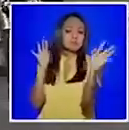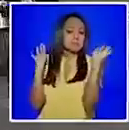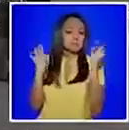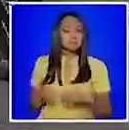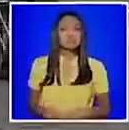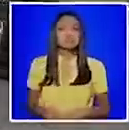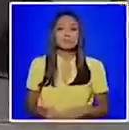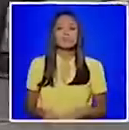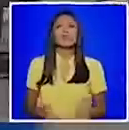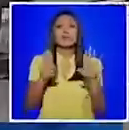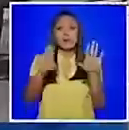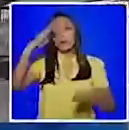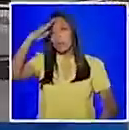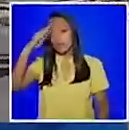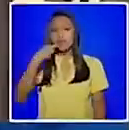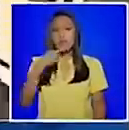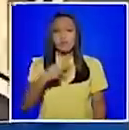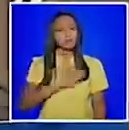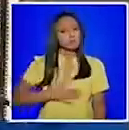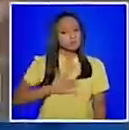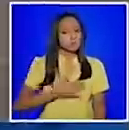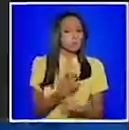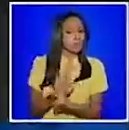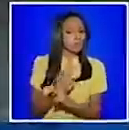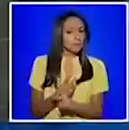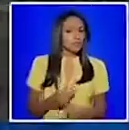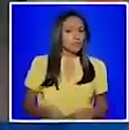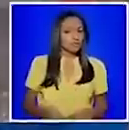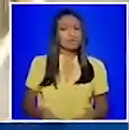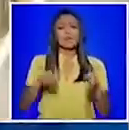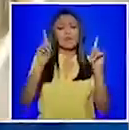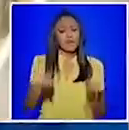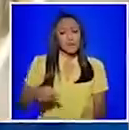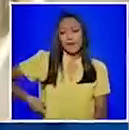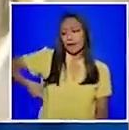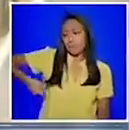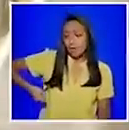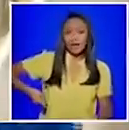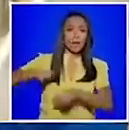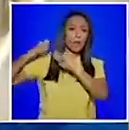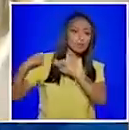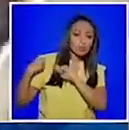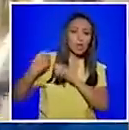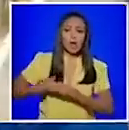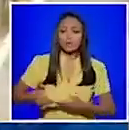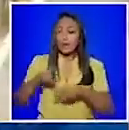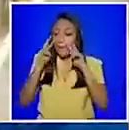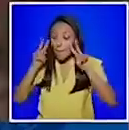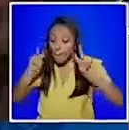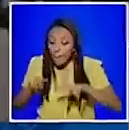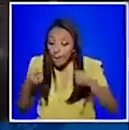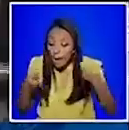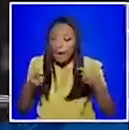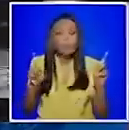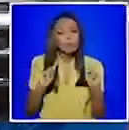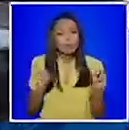policía alerta e insta a prevenir estos robos. Guardar las carteras, guardar las maletas, que no sean visibles en los vehículos, cerrar